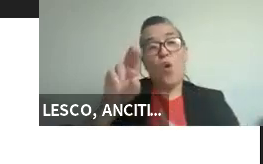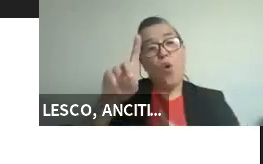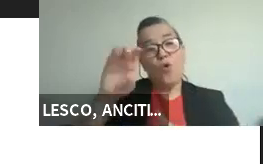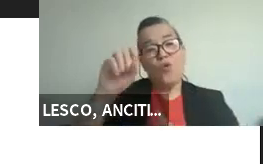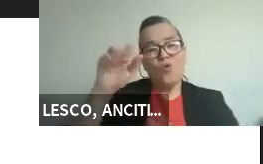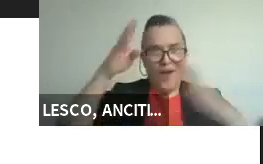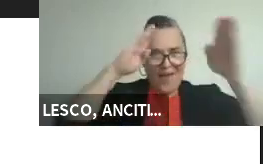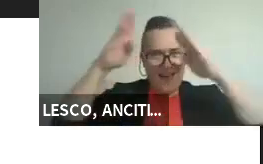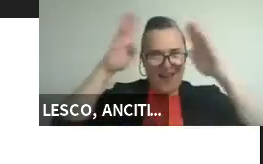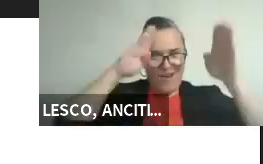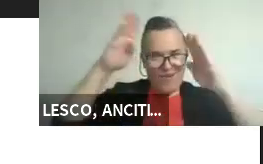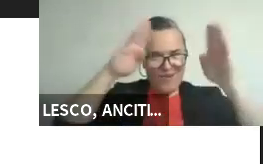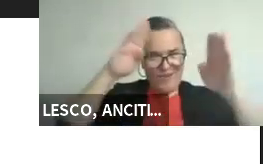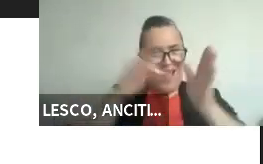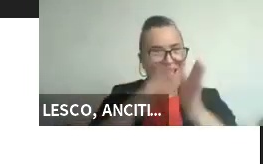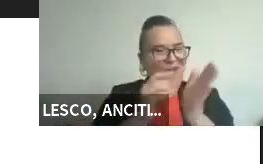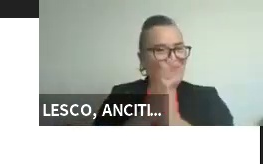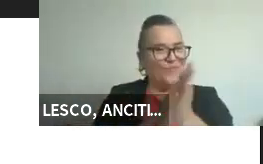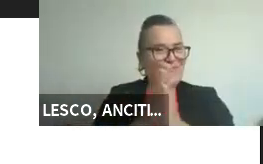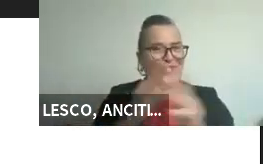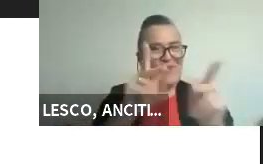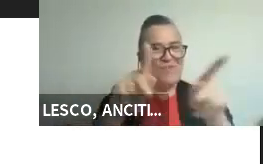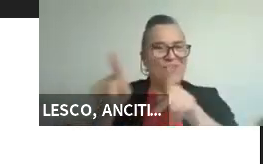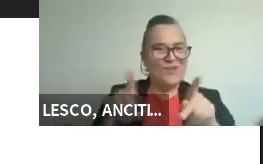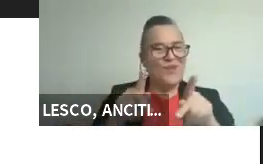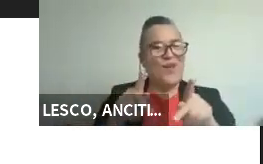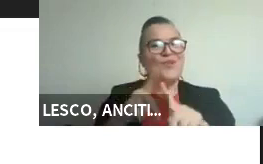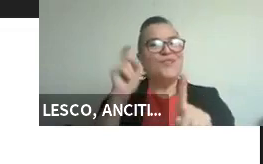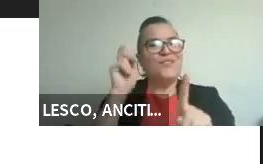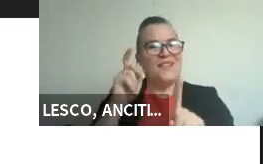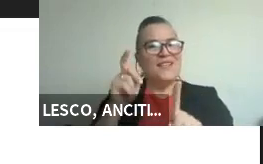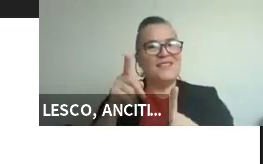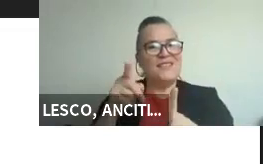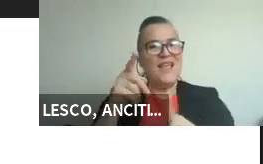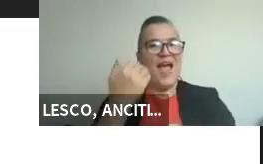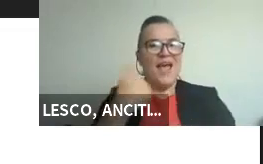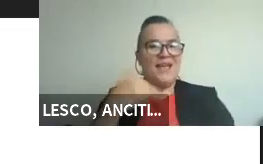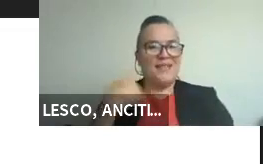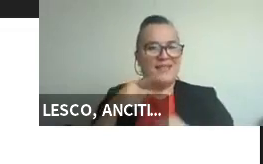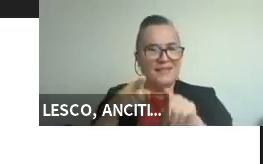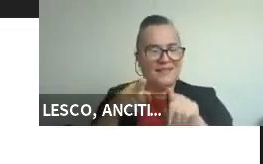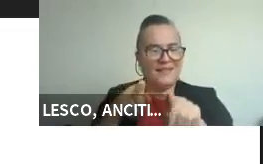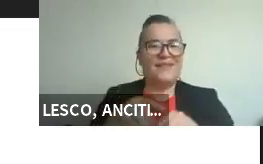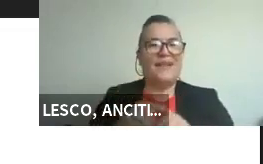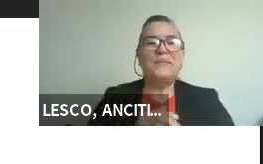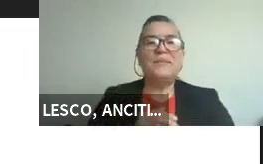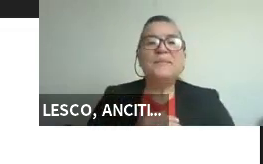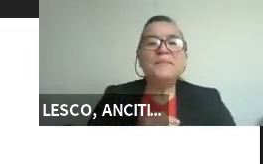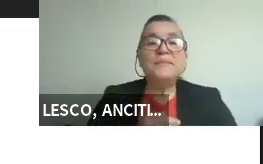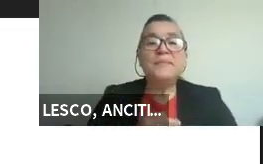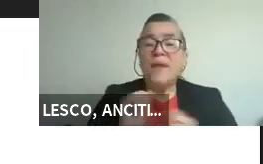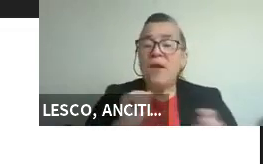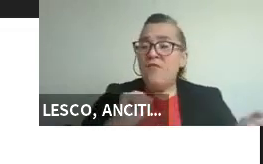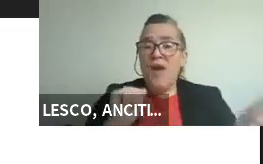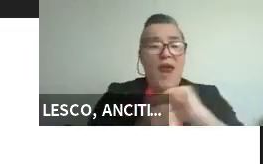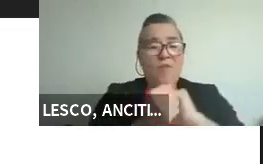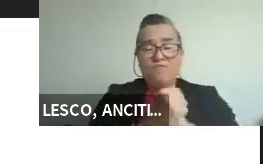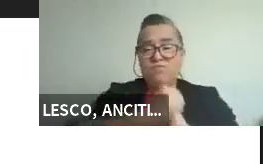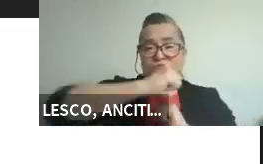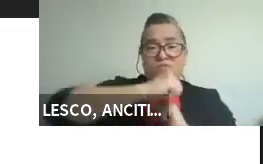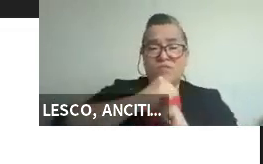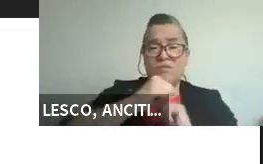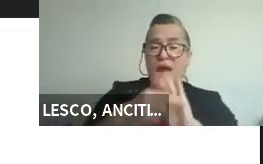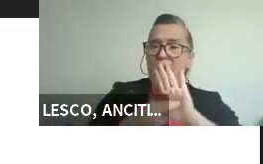cálido saludo a las personas que nos están escuchando desde argentina y la revolución que esto